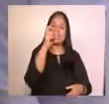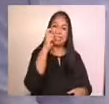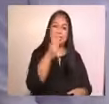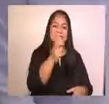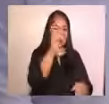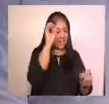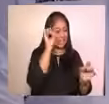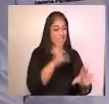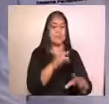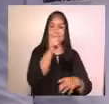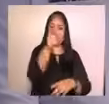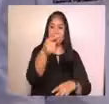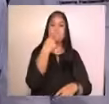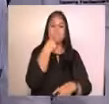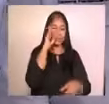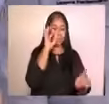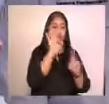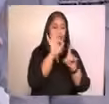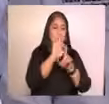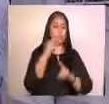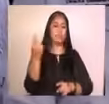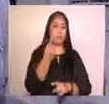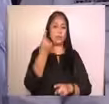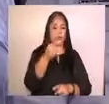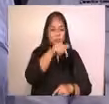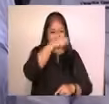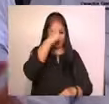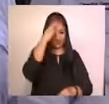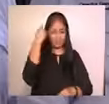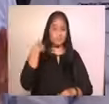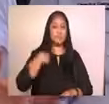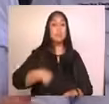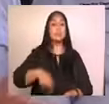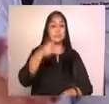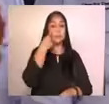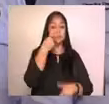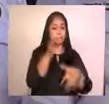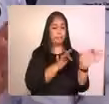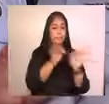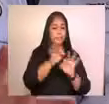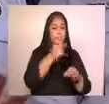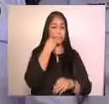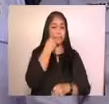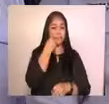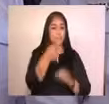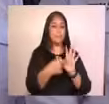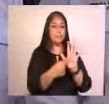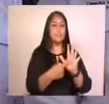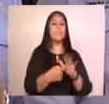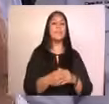este trabajo. Y le voy a dar un detalle para que usted vea el contraste.